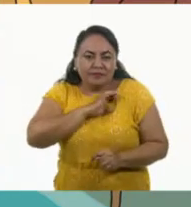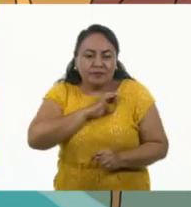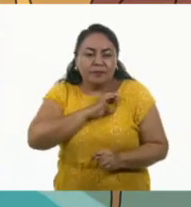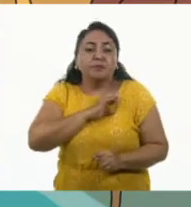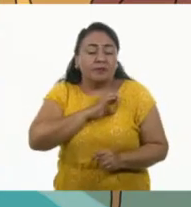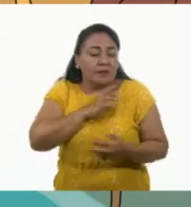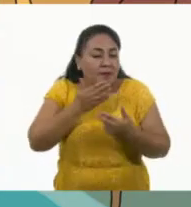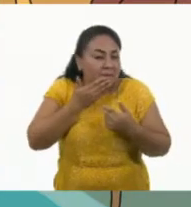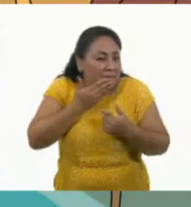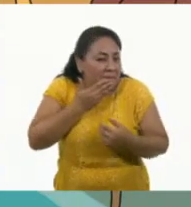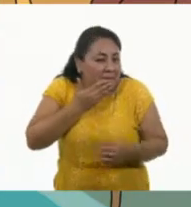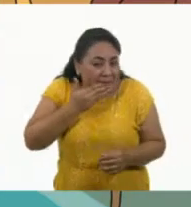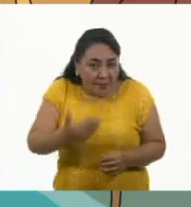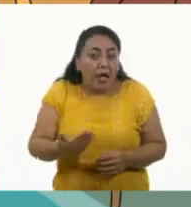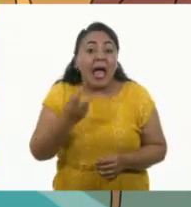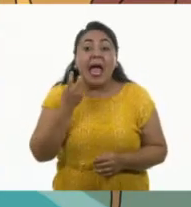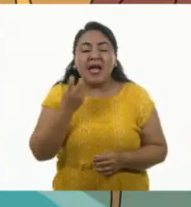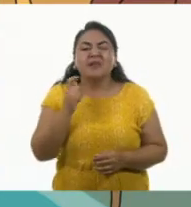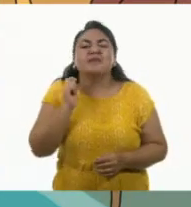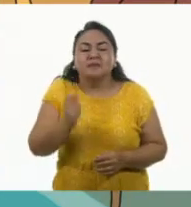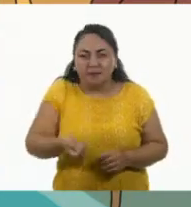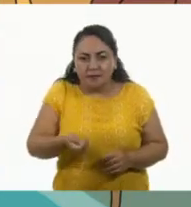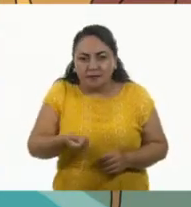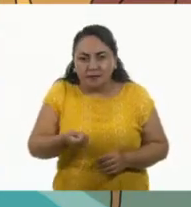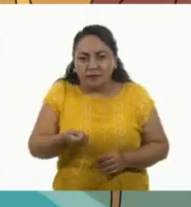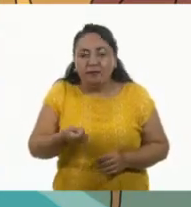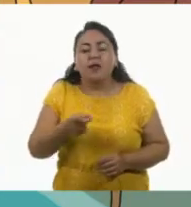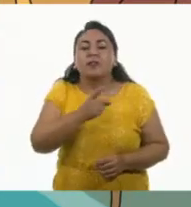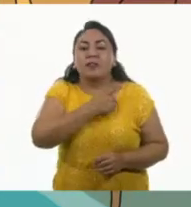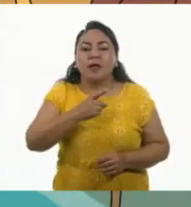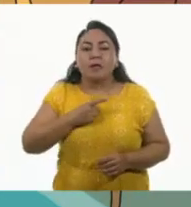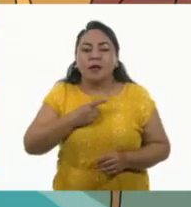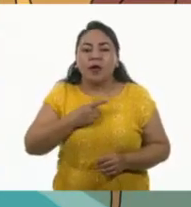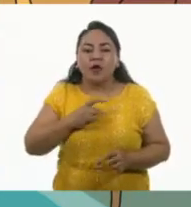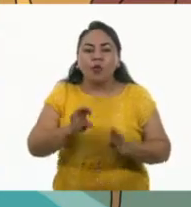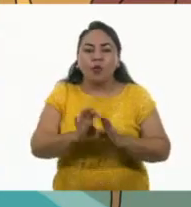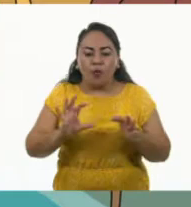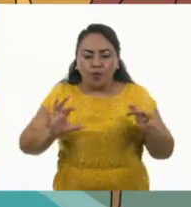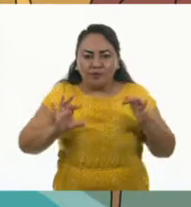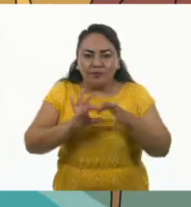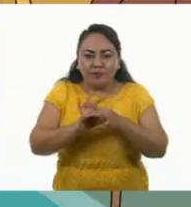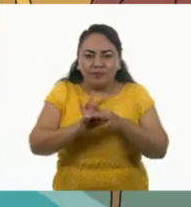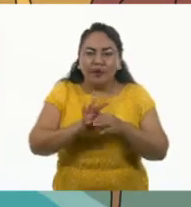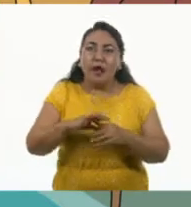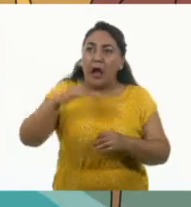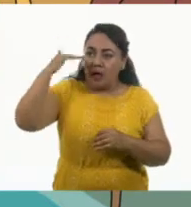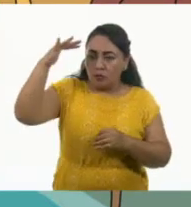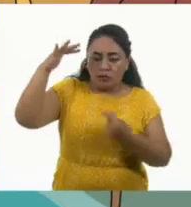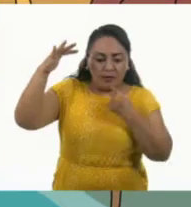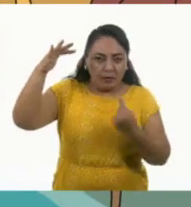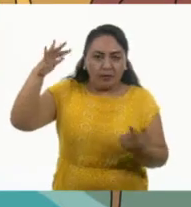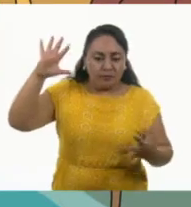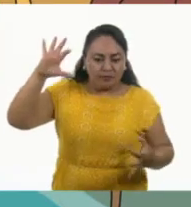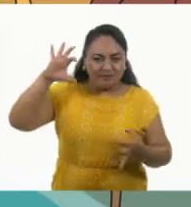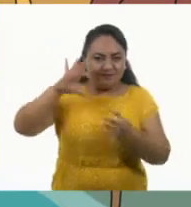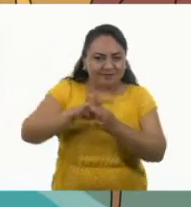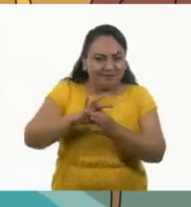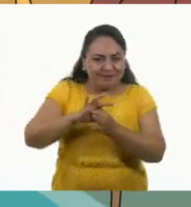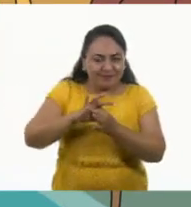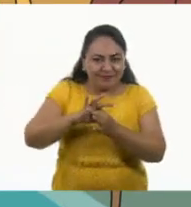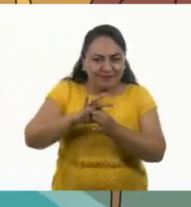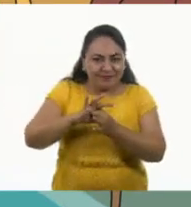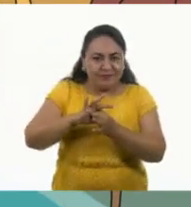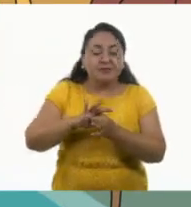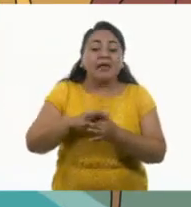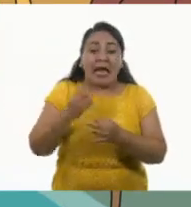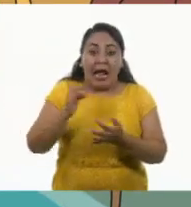bueno. ¿Sí? Esto quiere decir que debe existir una sintonía con el adulto y el niño o la niña. Y